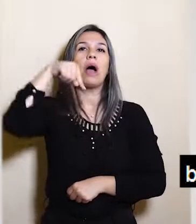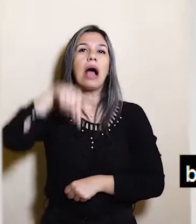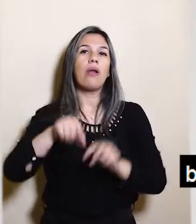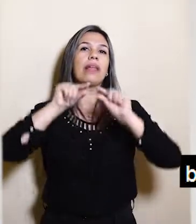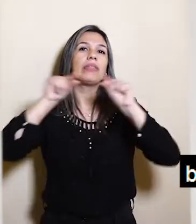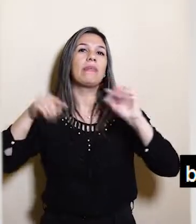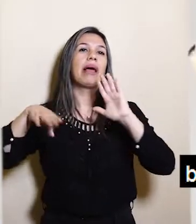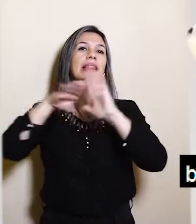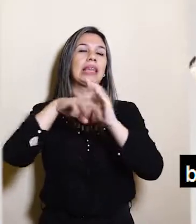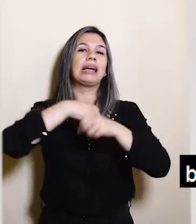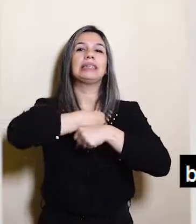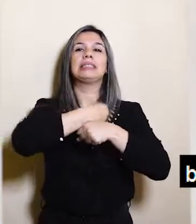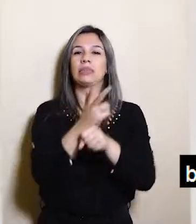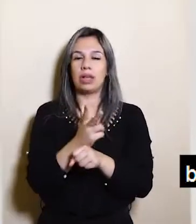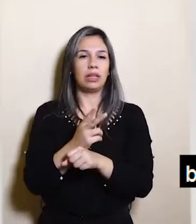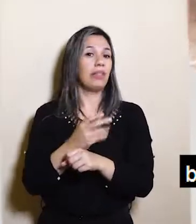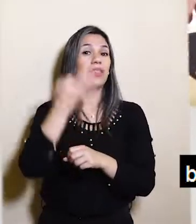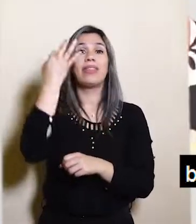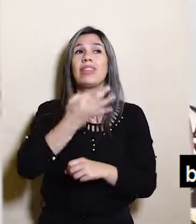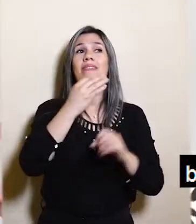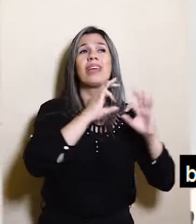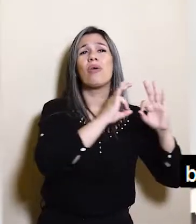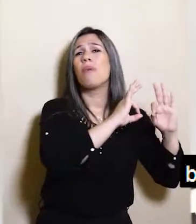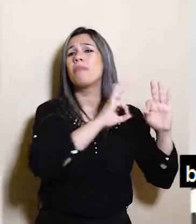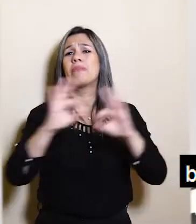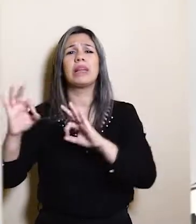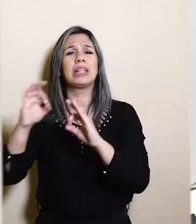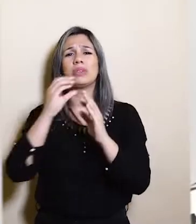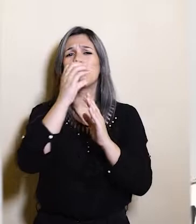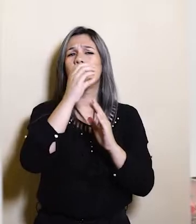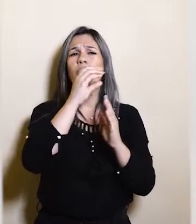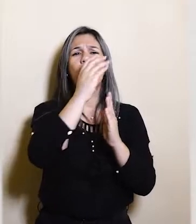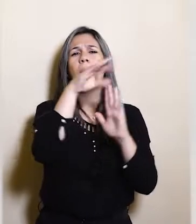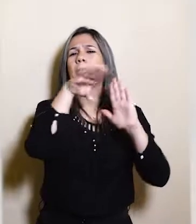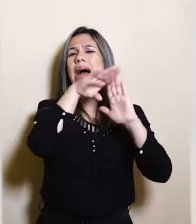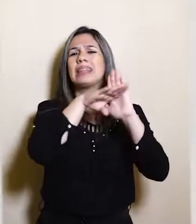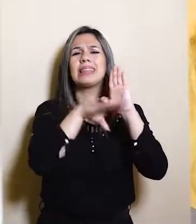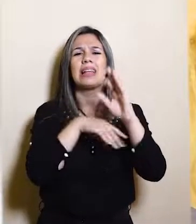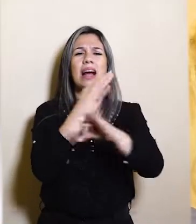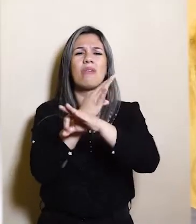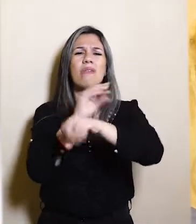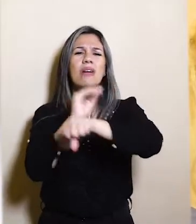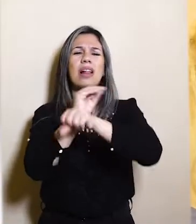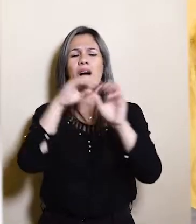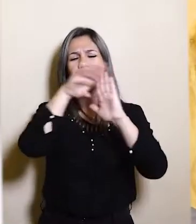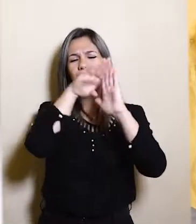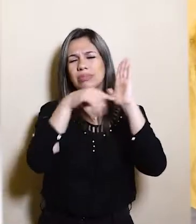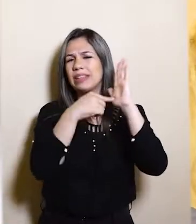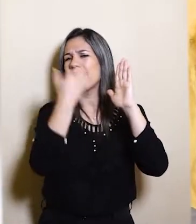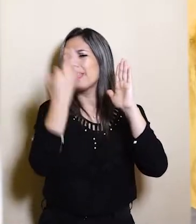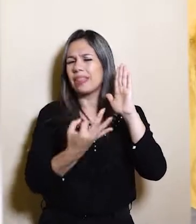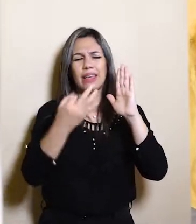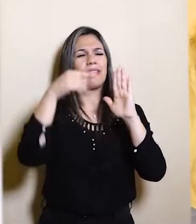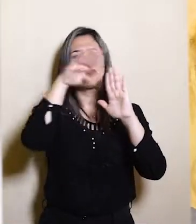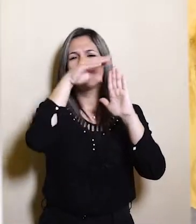sexualidad, sino tiene que ser transversal absolutamente toda la malla curricular, me decía. Y yo creo que eso es lo que definitivamente en Paraguay no